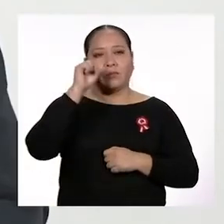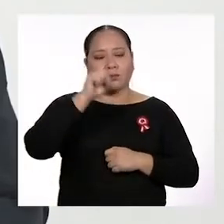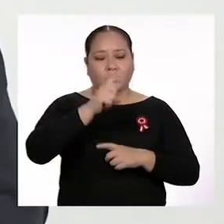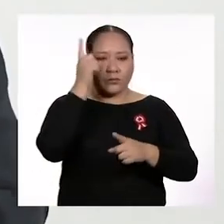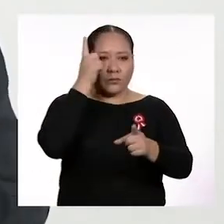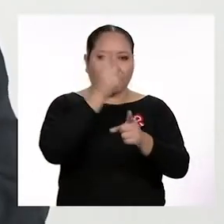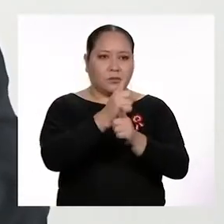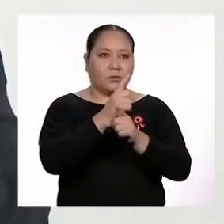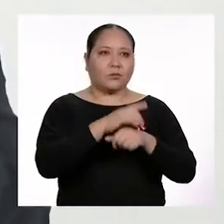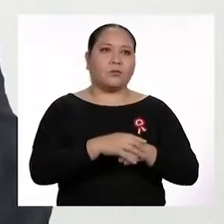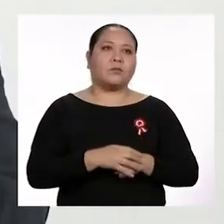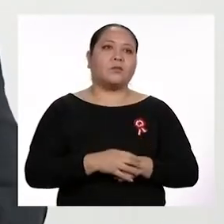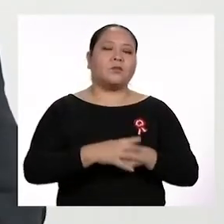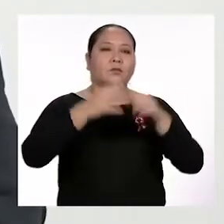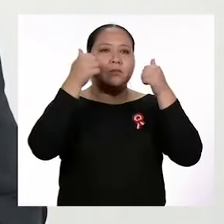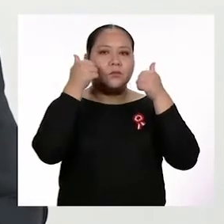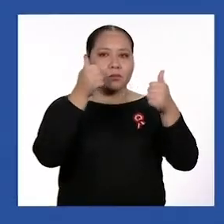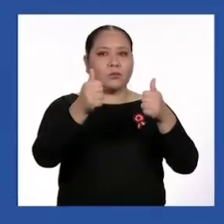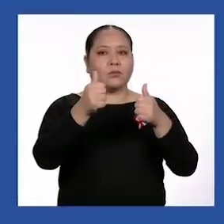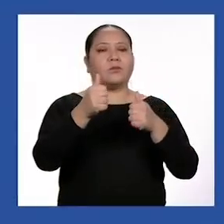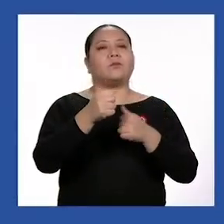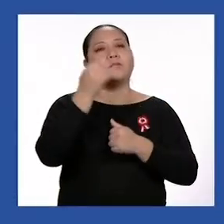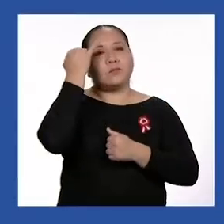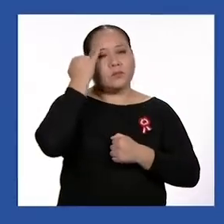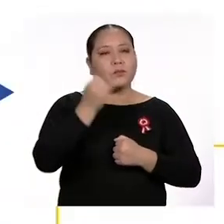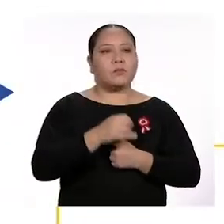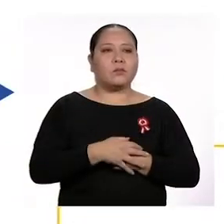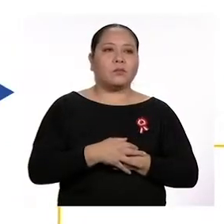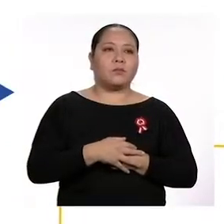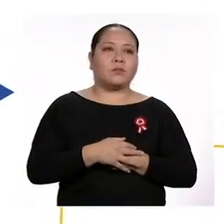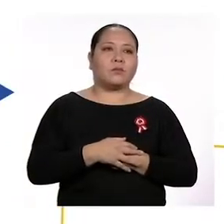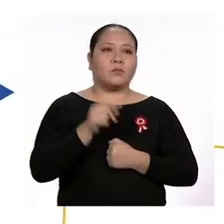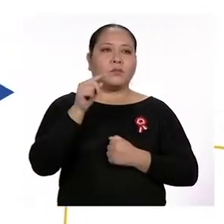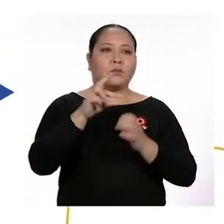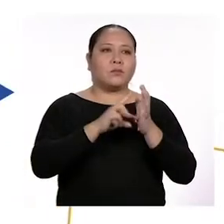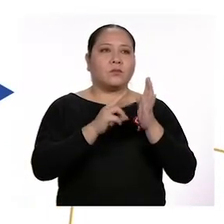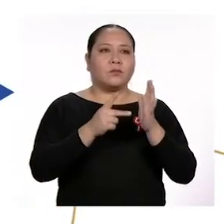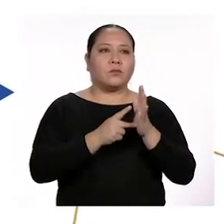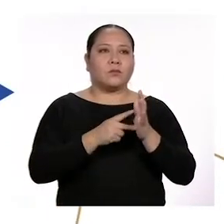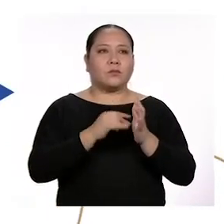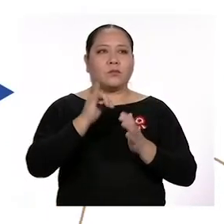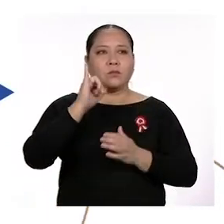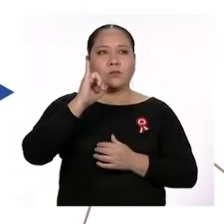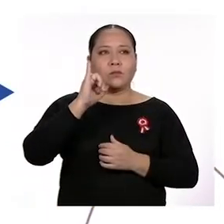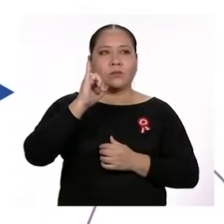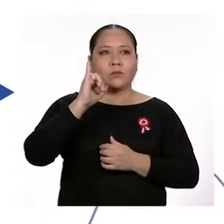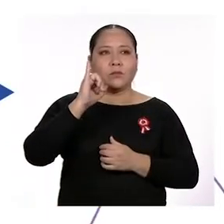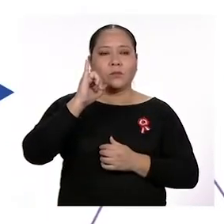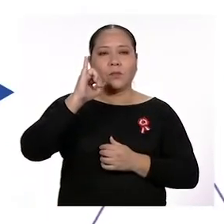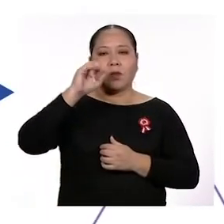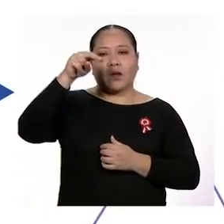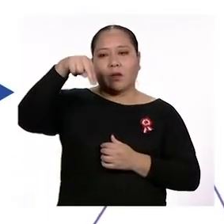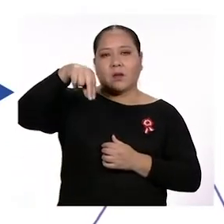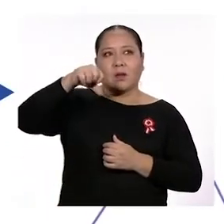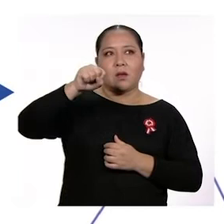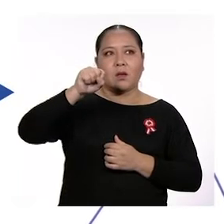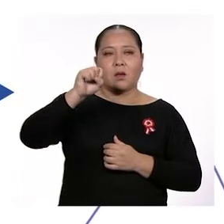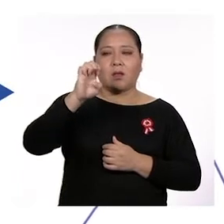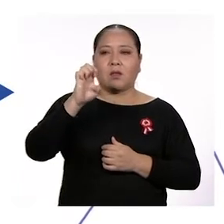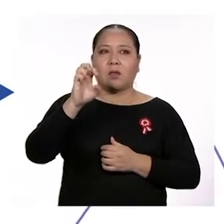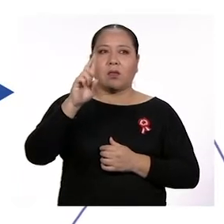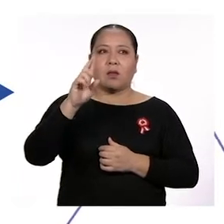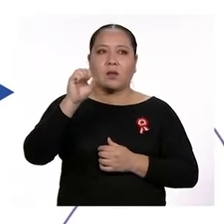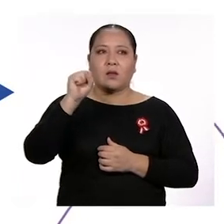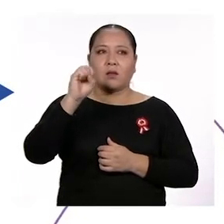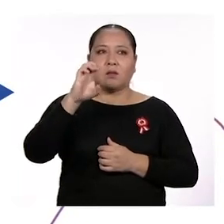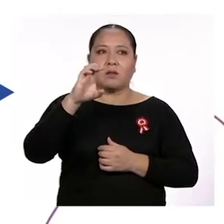Excelente, Yaremis. Muy buena observación. Eso se llama intersección de intervalos, que consta de los números